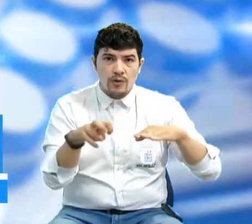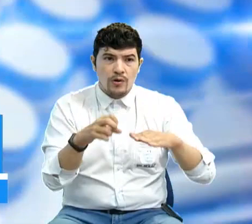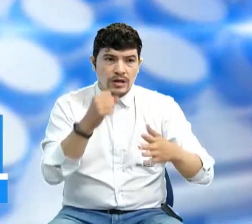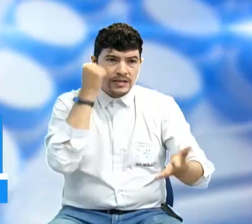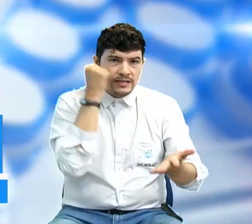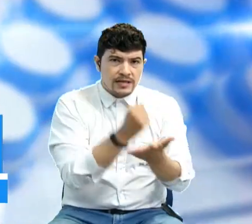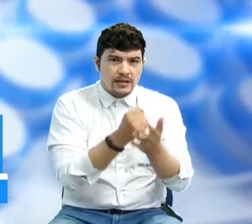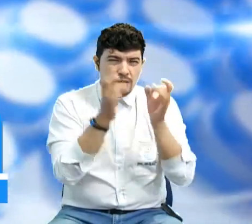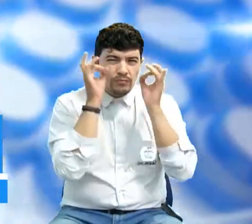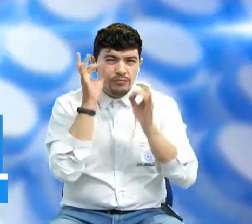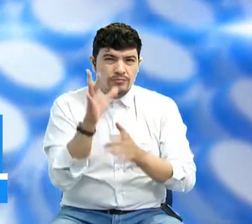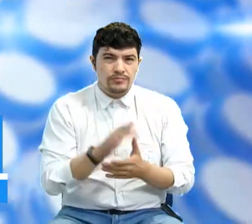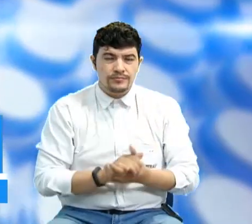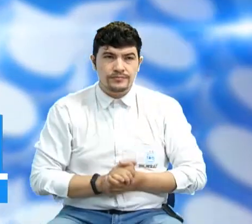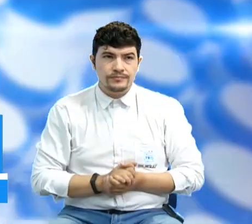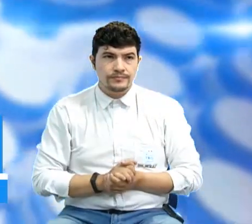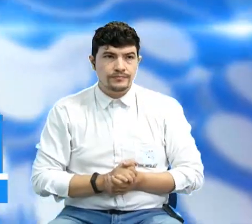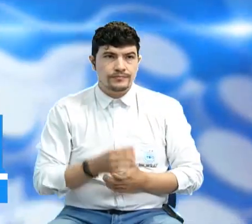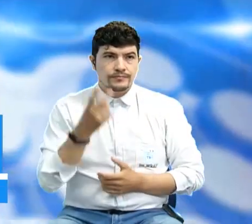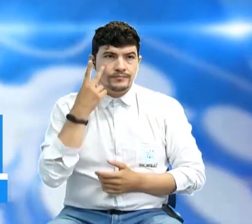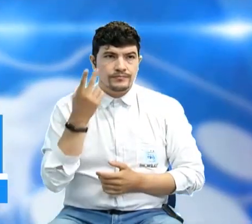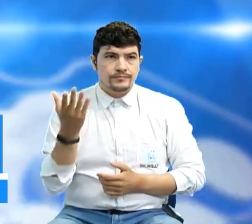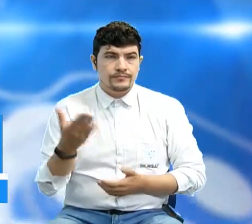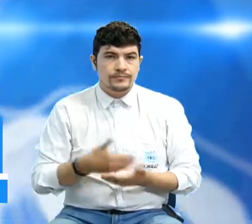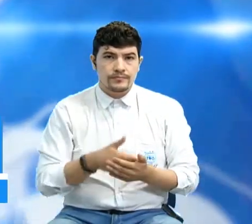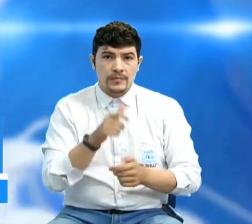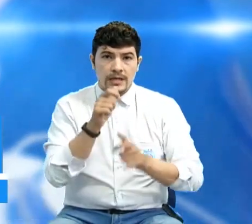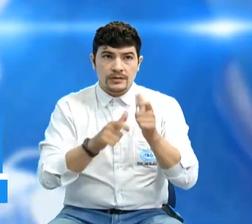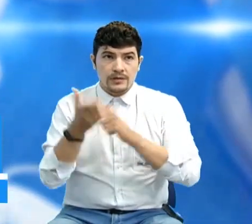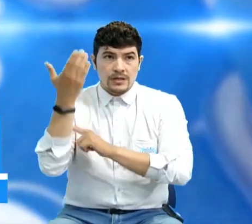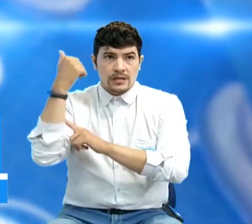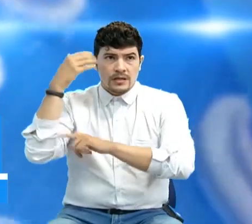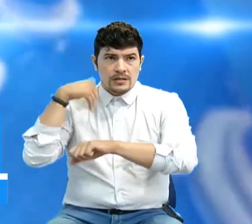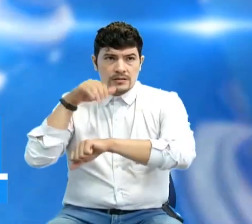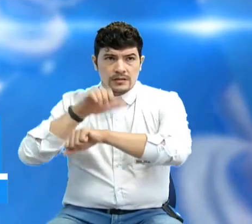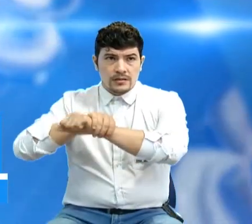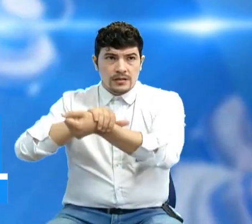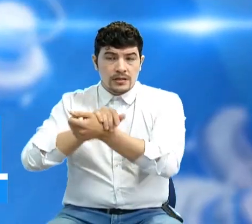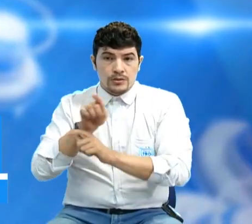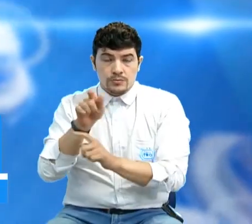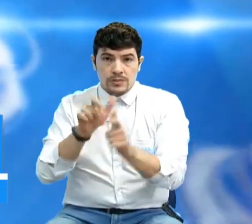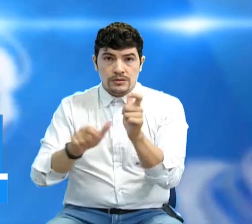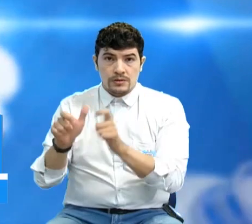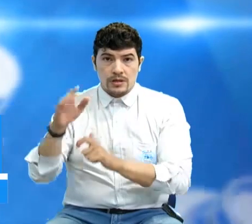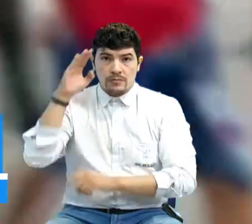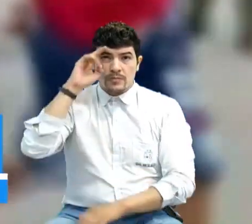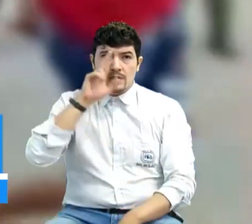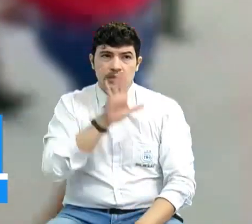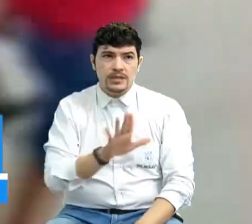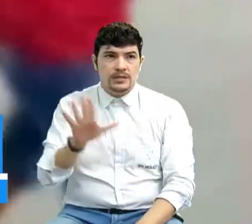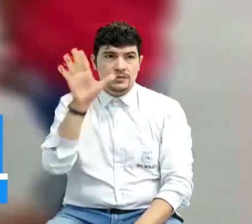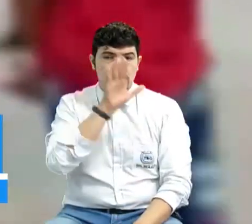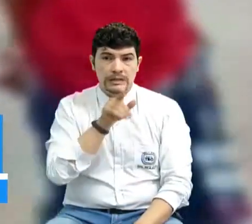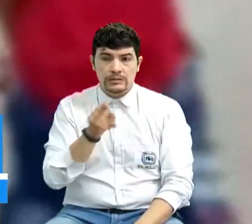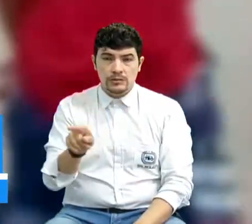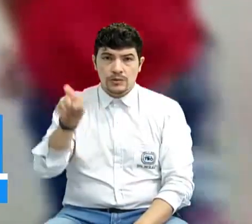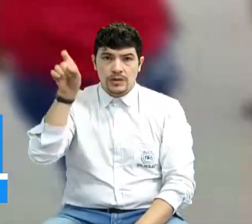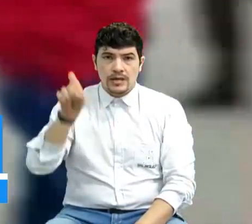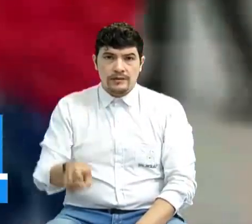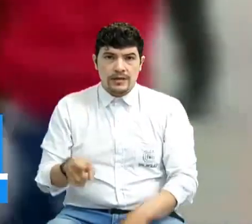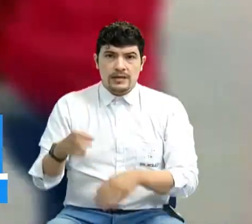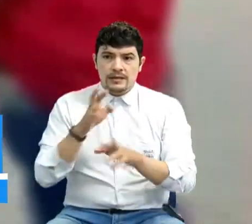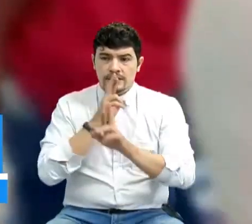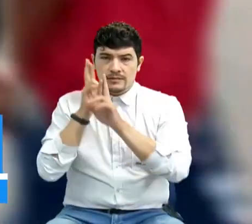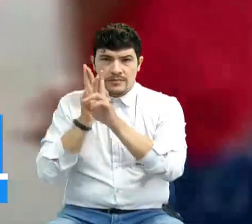Búho, Cúcuta, Catirio Sicario y Derwin, quien habría sido capturado días antes. Estas personas, según la policía, deberán responder por el homicidio